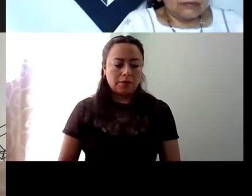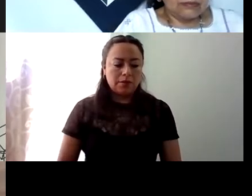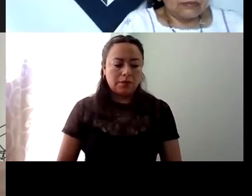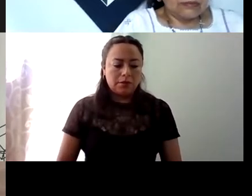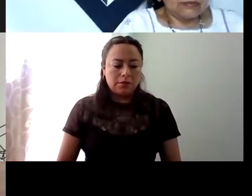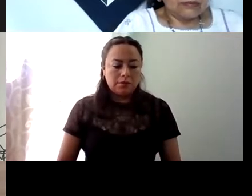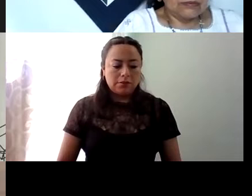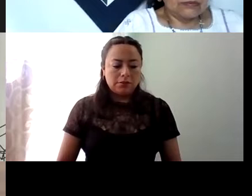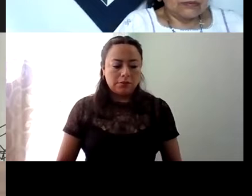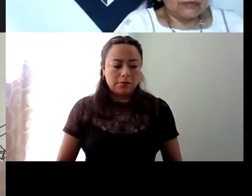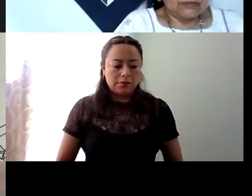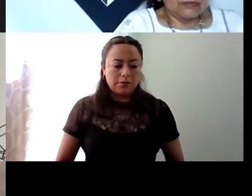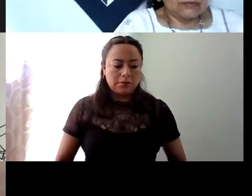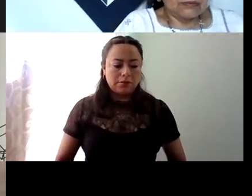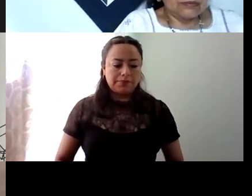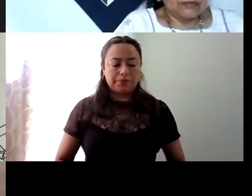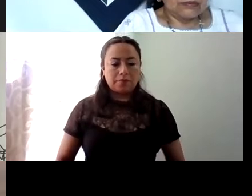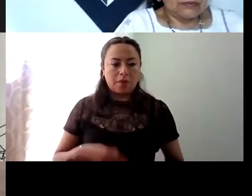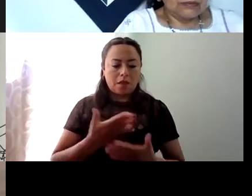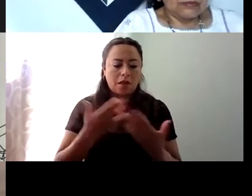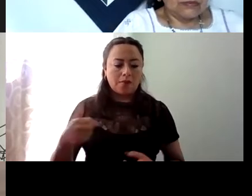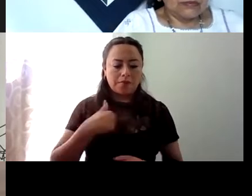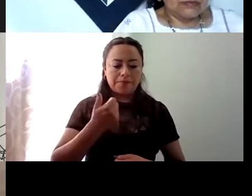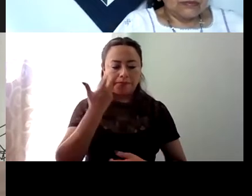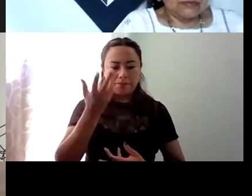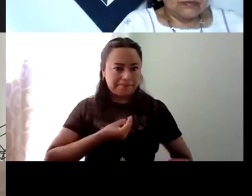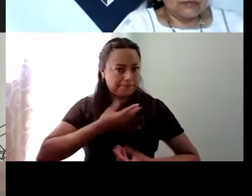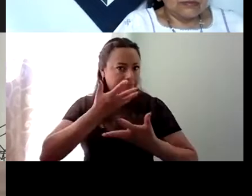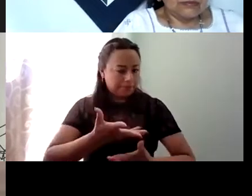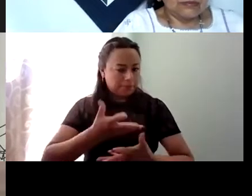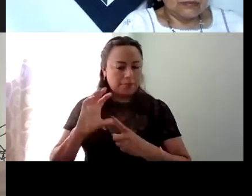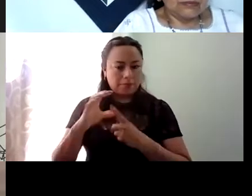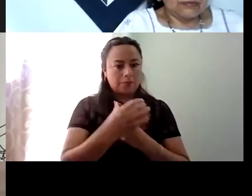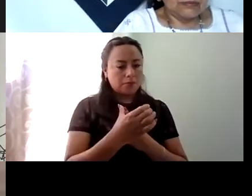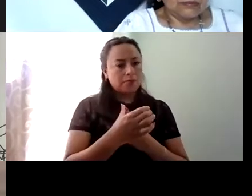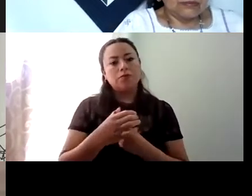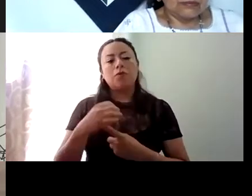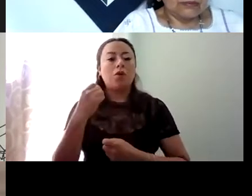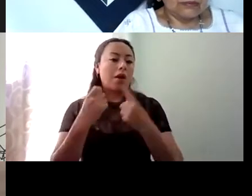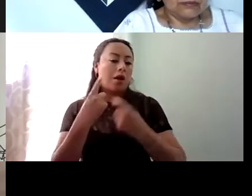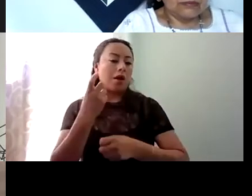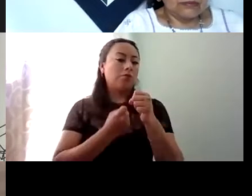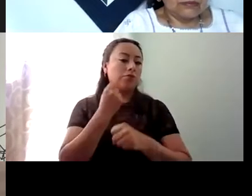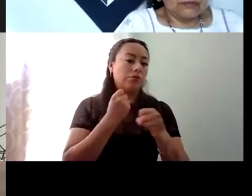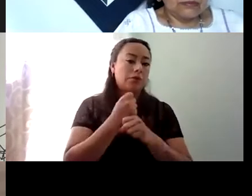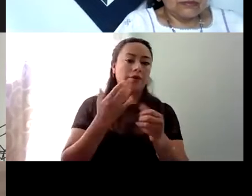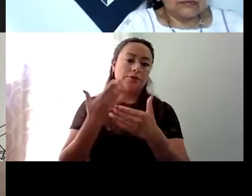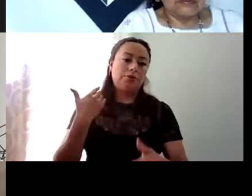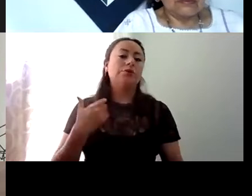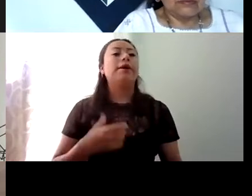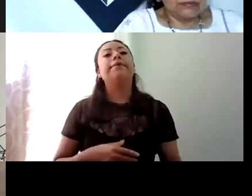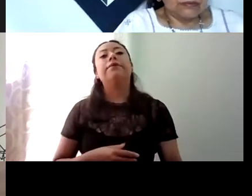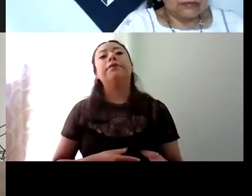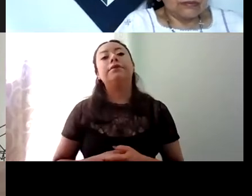Dicho esto, quiero manifestar que mi papel en el Consejo de la Comisión en los años pasados ha sido en dos sentidos